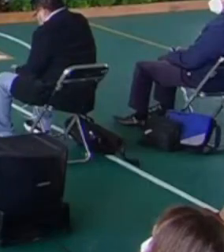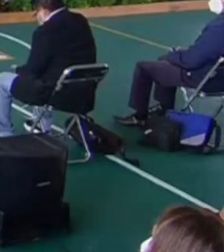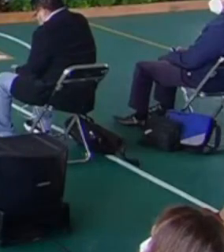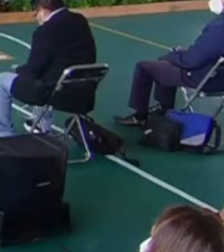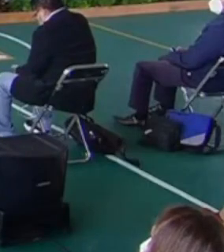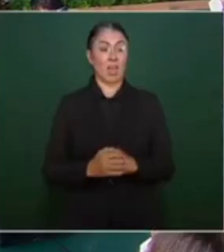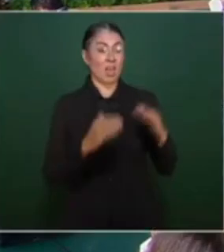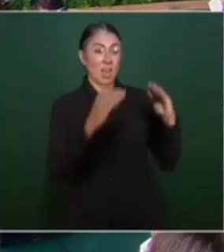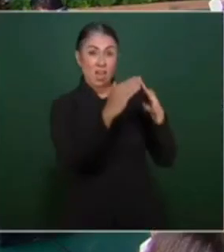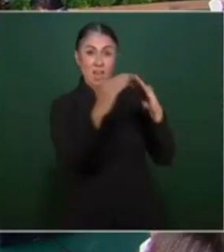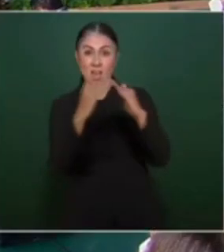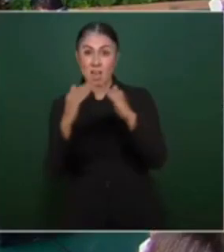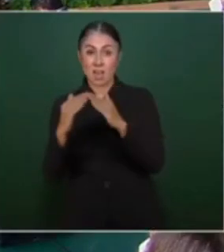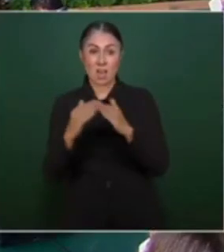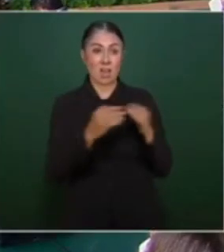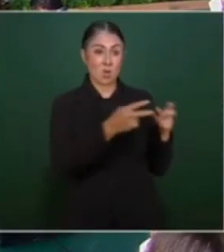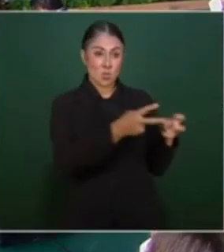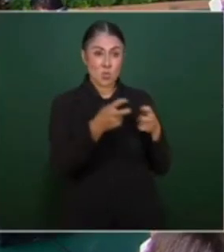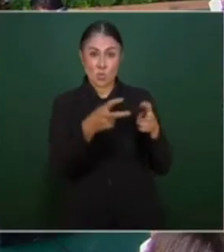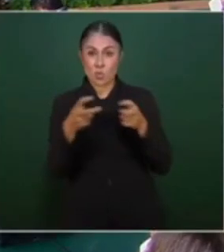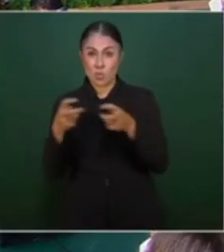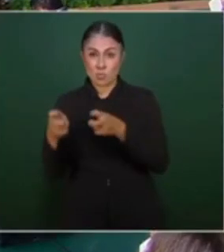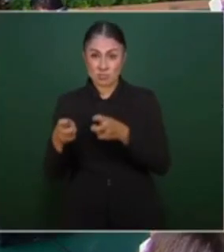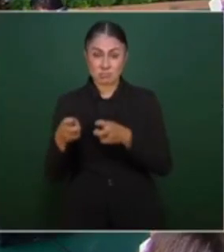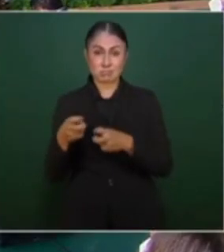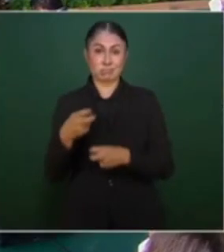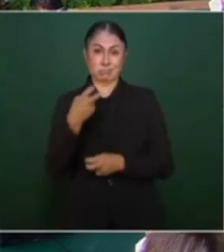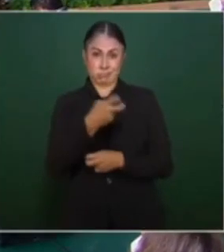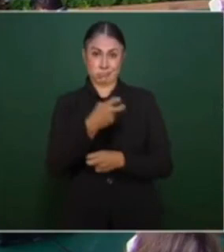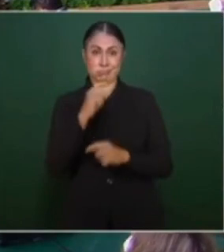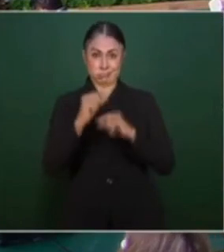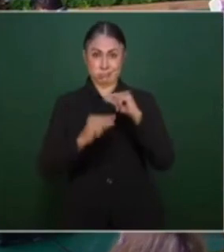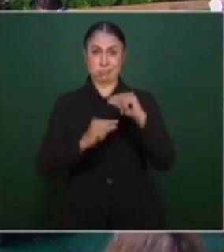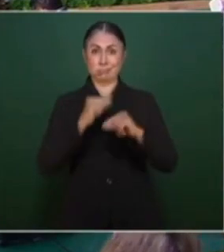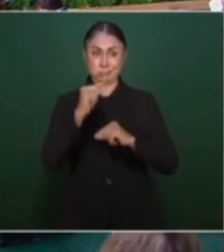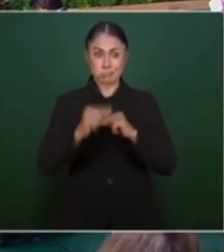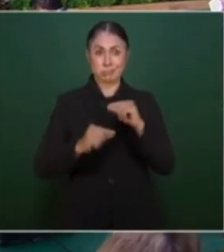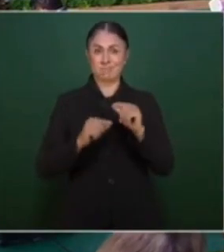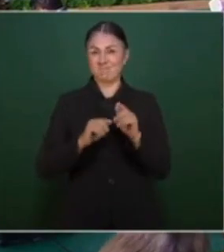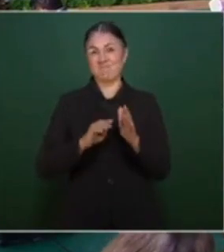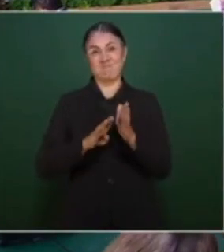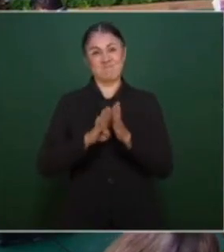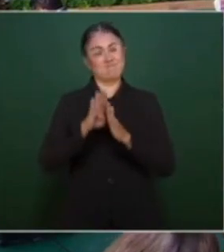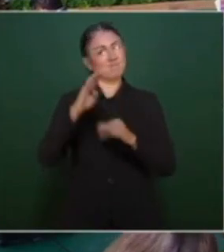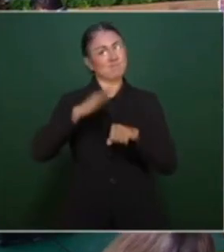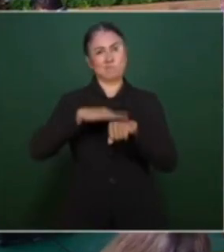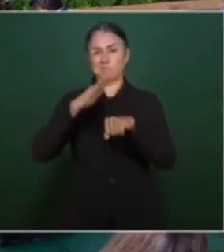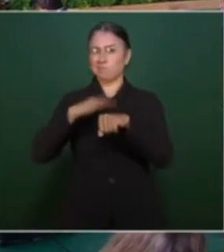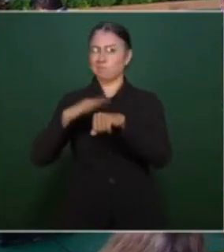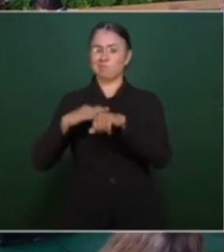Robo a casa habitación está con una tendencia hacia el alza, con 10